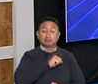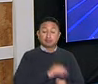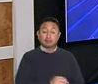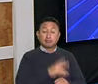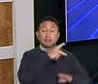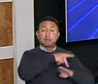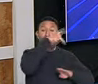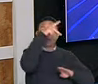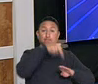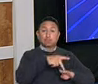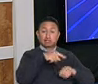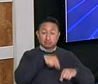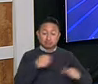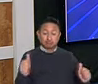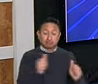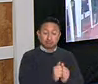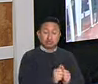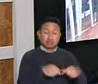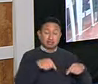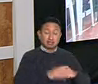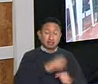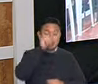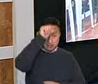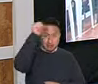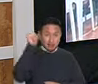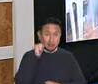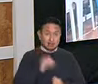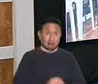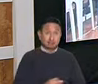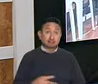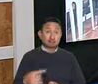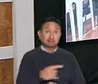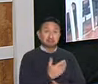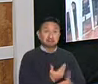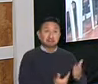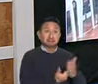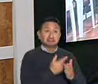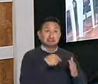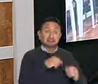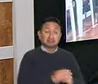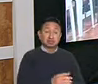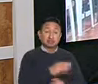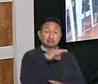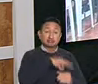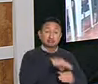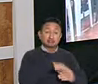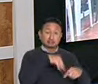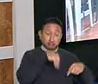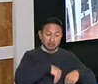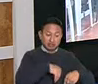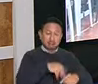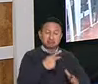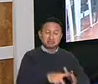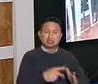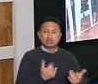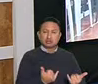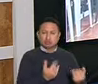delegación Pichincha. Ahí está Adriana Rojas. Adriana, hay novedades, ahí está el conteo, se están moviendo. ¿Qué tenemos a esta